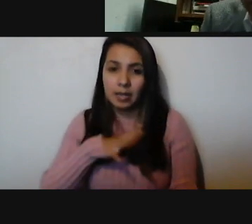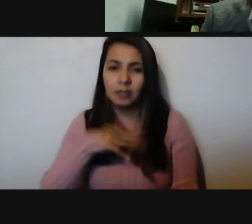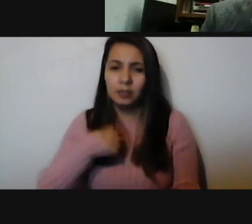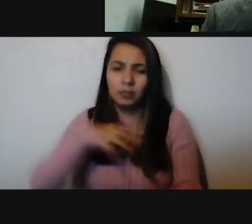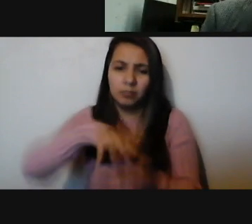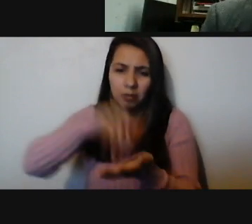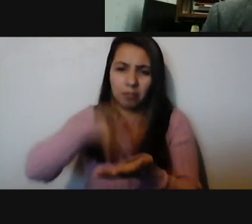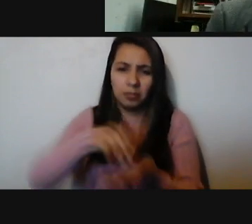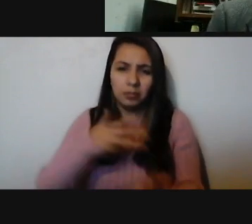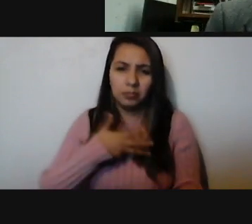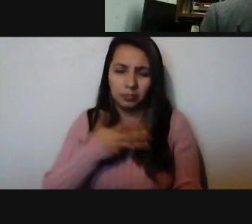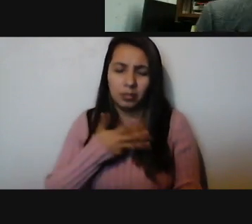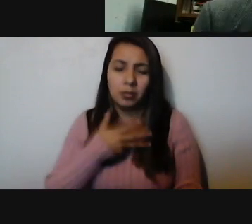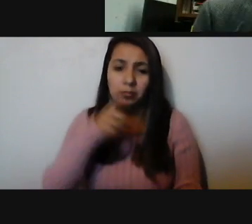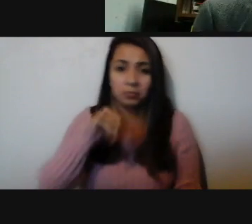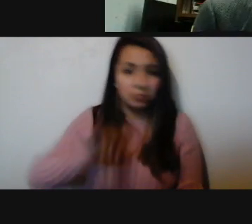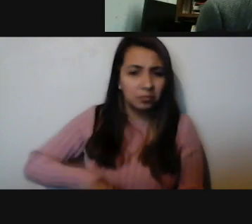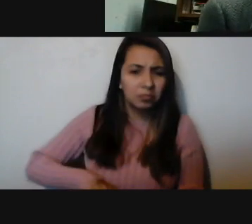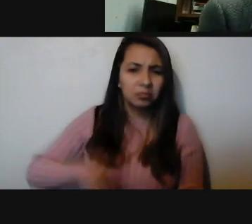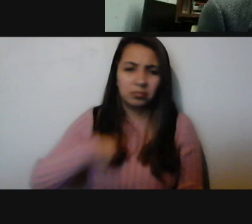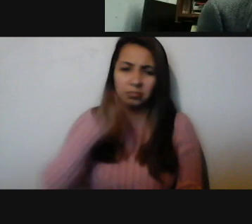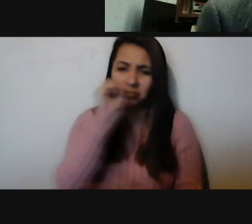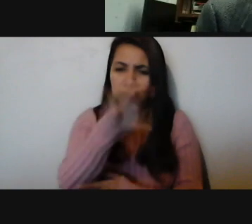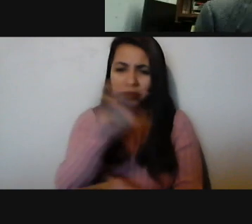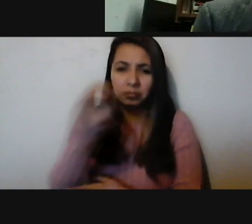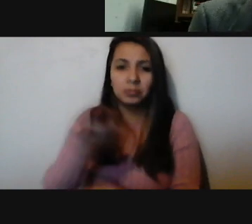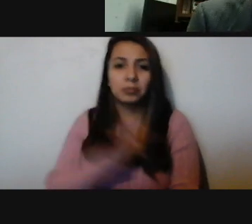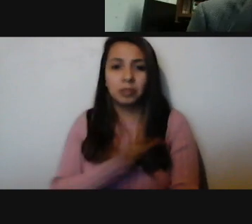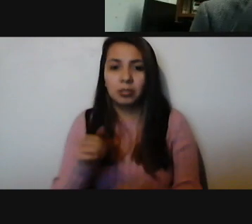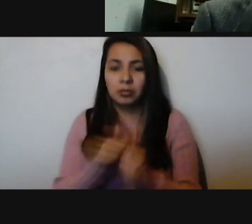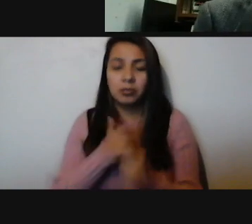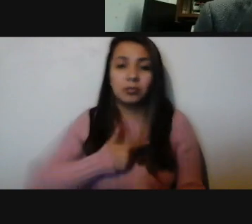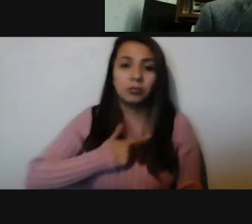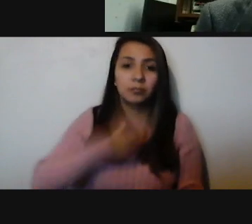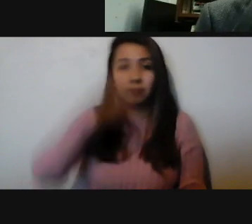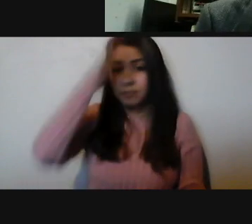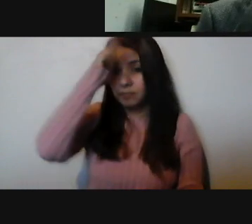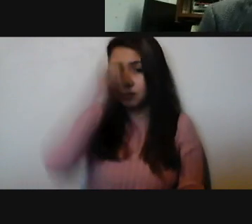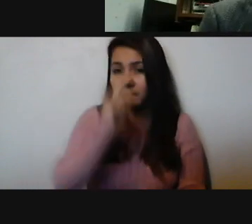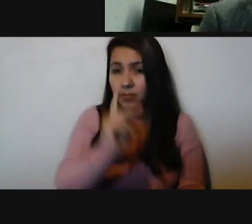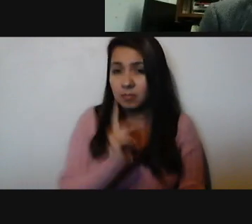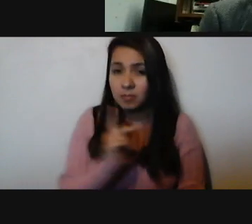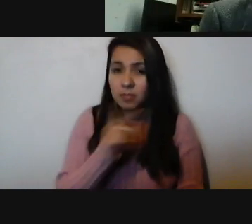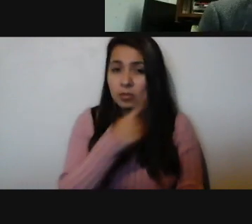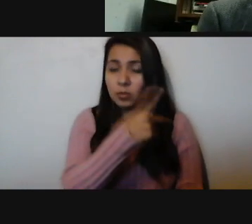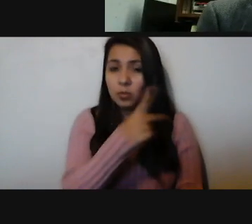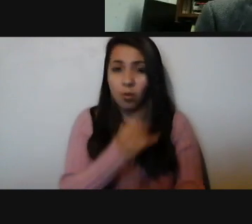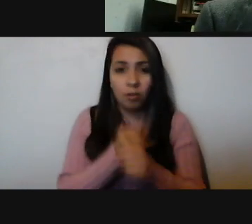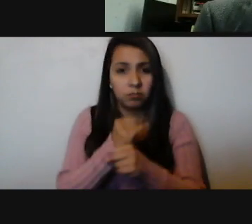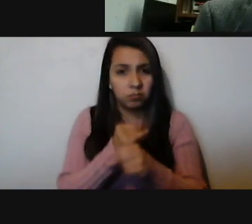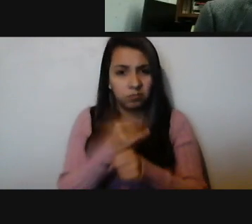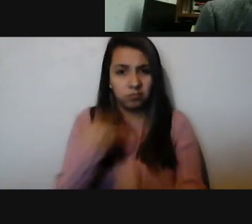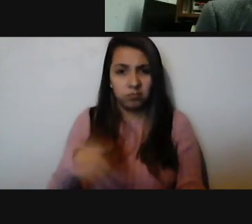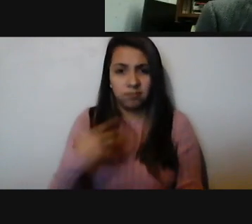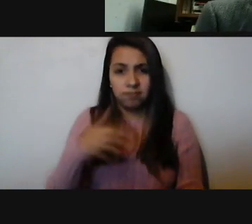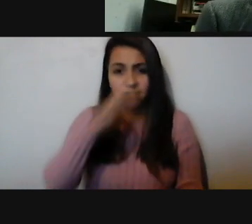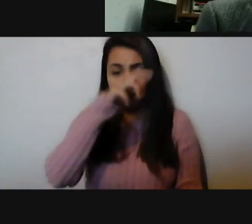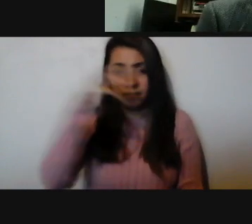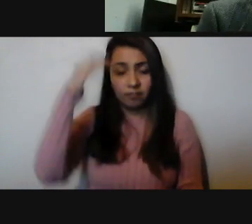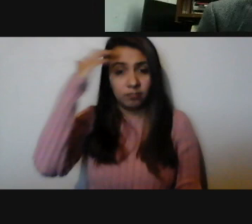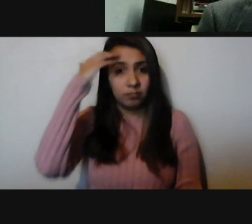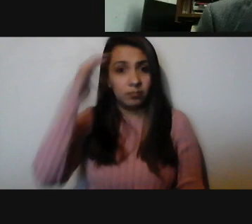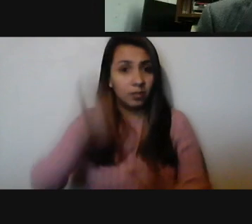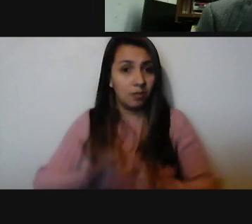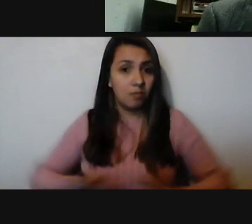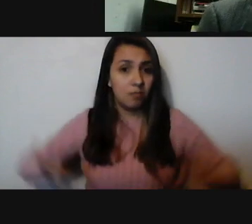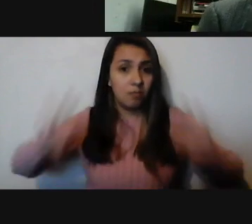libros que tiene él, que por cierto tengo copias y si a alguien le interesa los podemos compartir con muchísimo gusto. Estoy de acuerdo con usted,